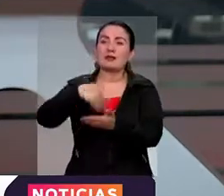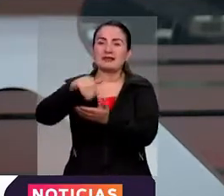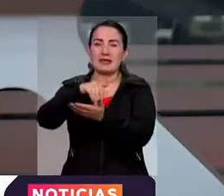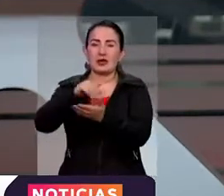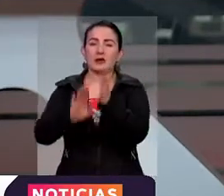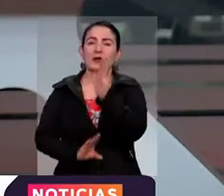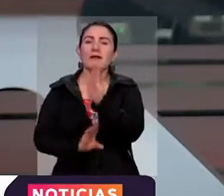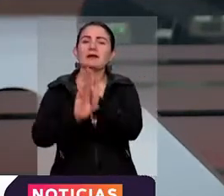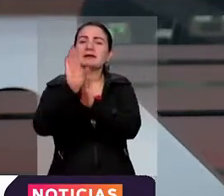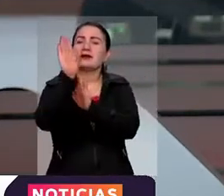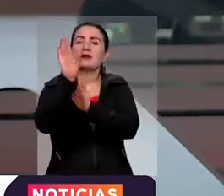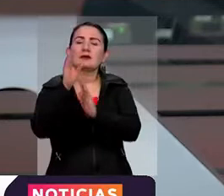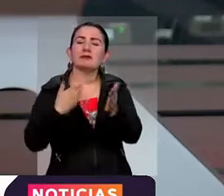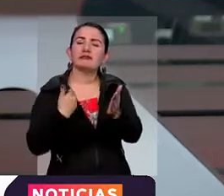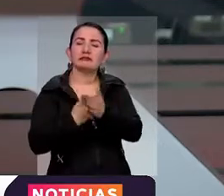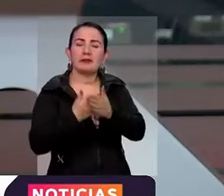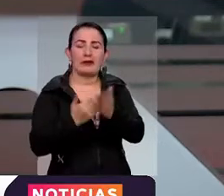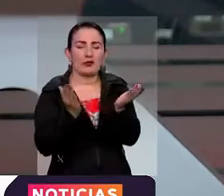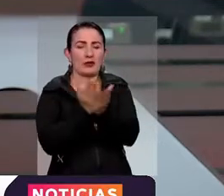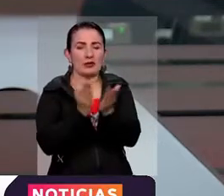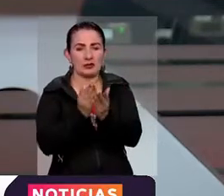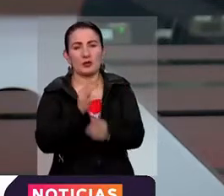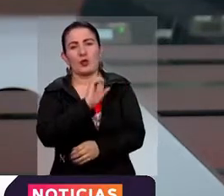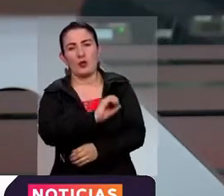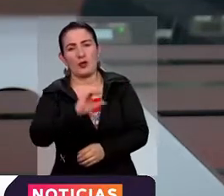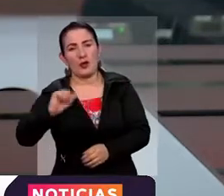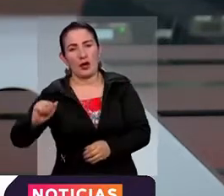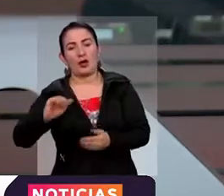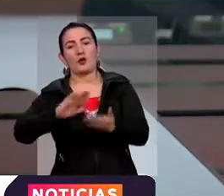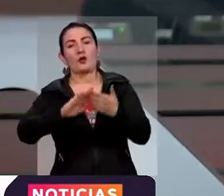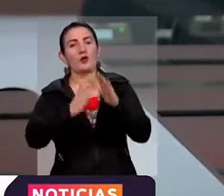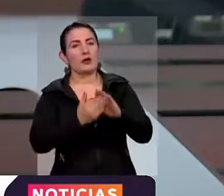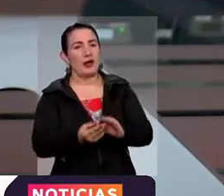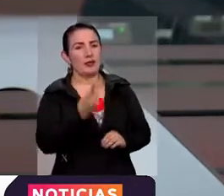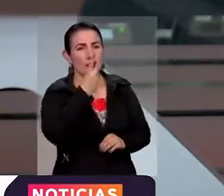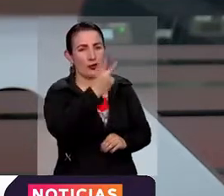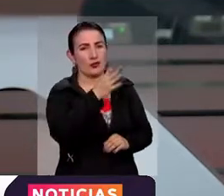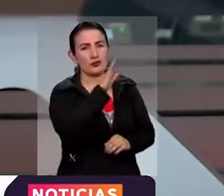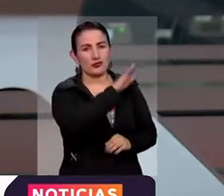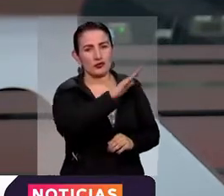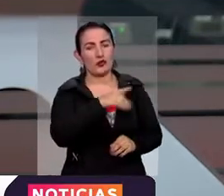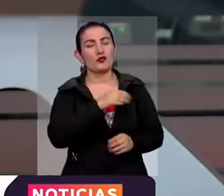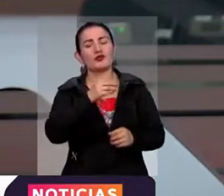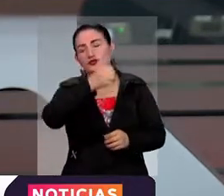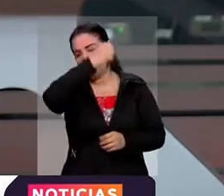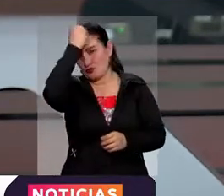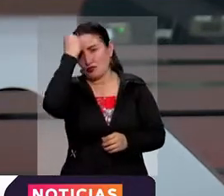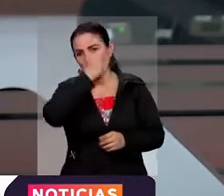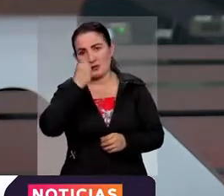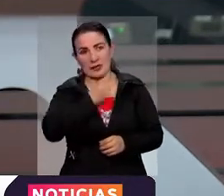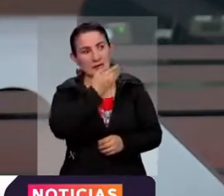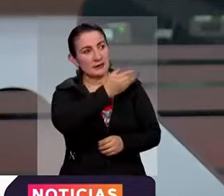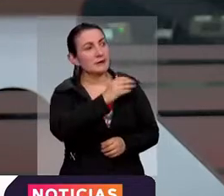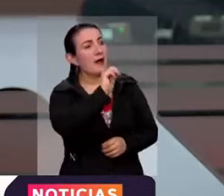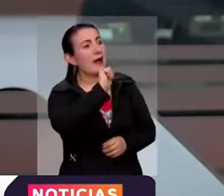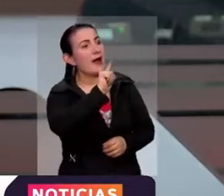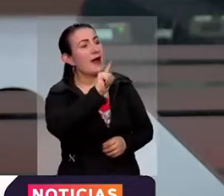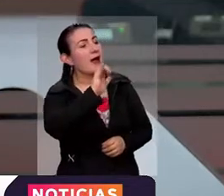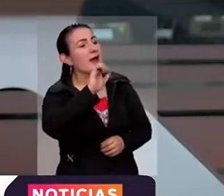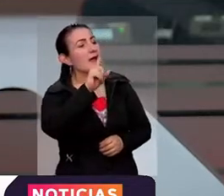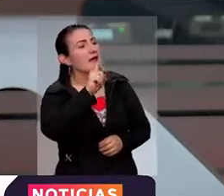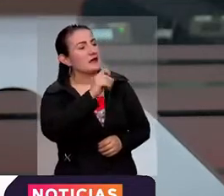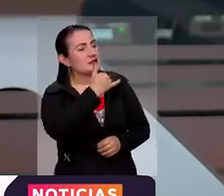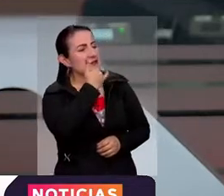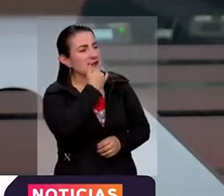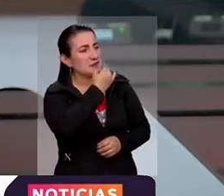desarrollo que garantizarán la educación de niños y niñas de la Comuna 2 del municipio. Alexander Vera, muy buenas tardes. ¿Cuántos menores se